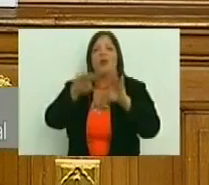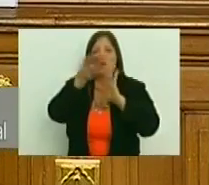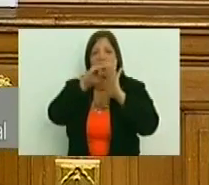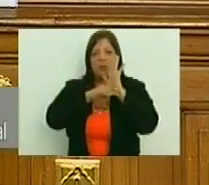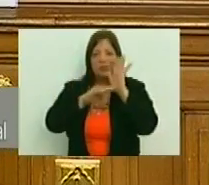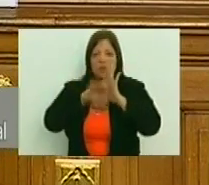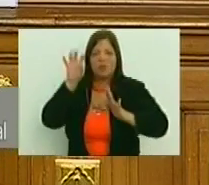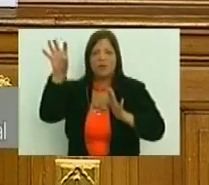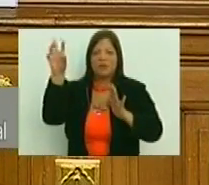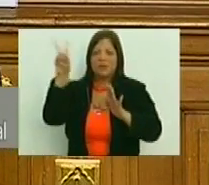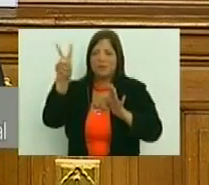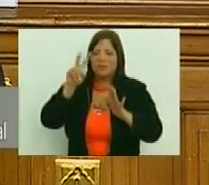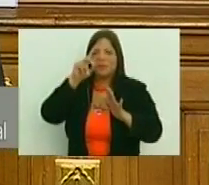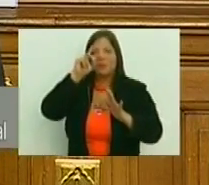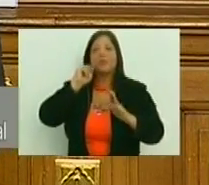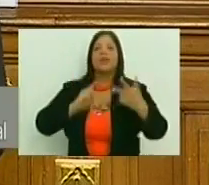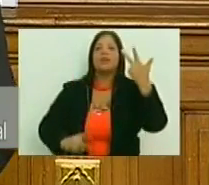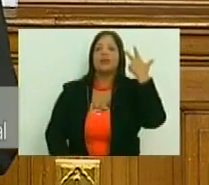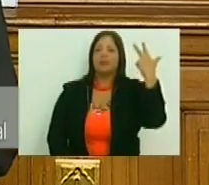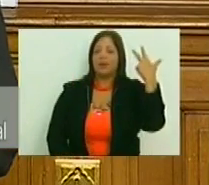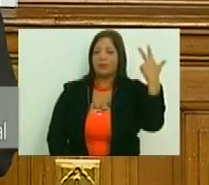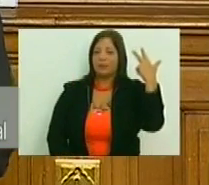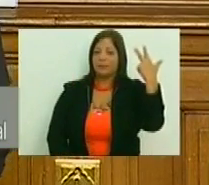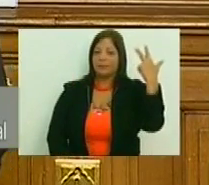principios de la patria. Tercero,